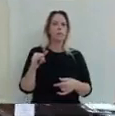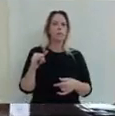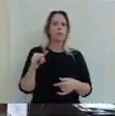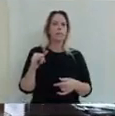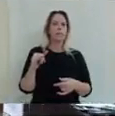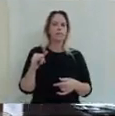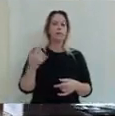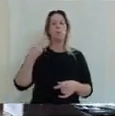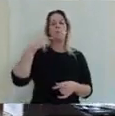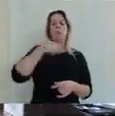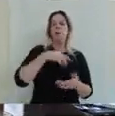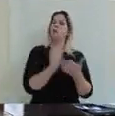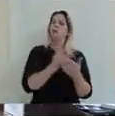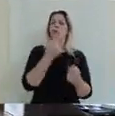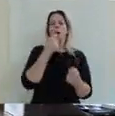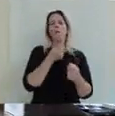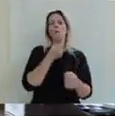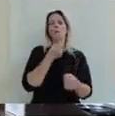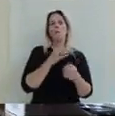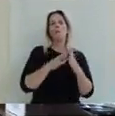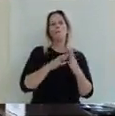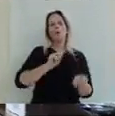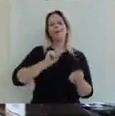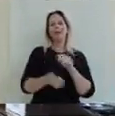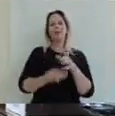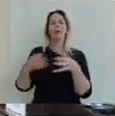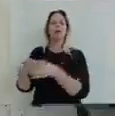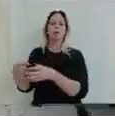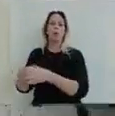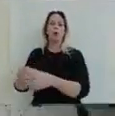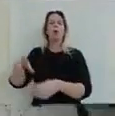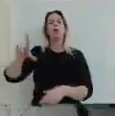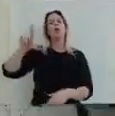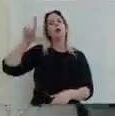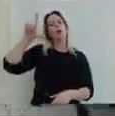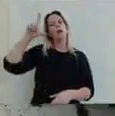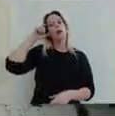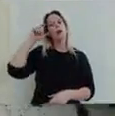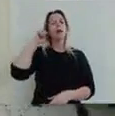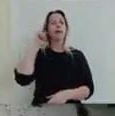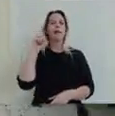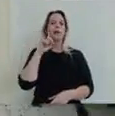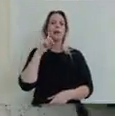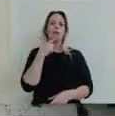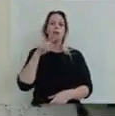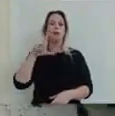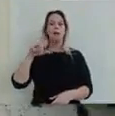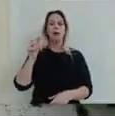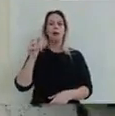Legislación, señora presidenta. Pongo a consideración la moción de la concejal Niño, aprobado por unanimidad.